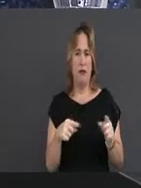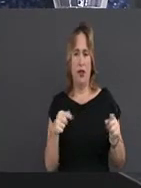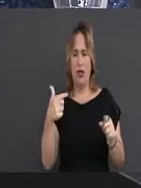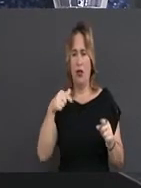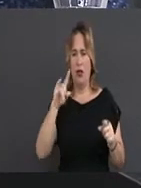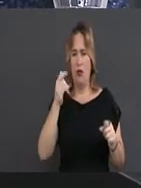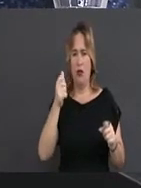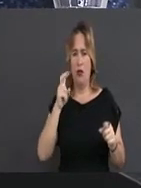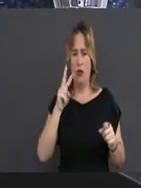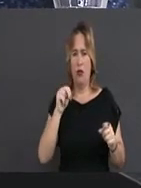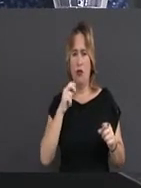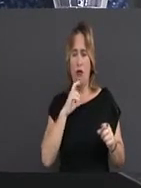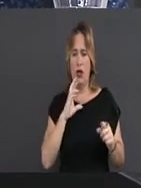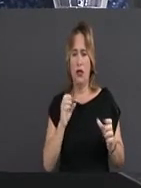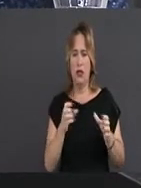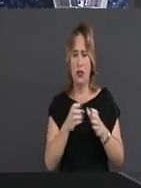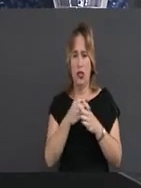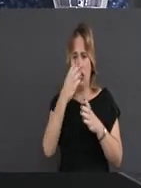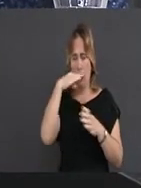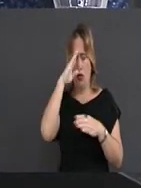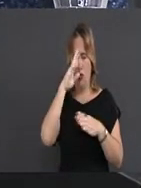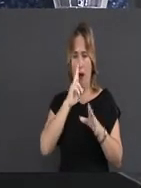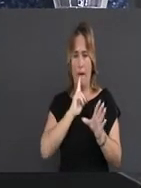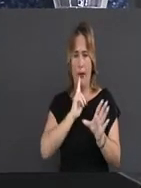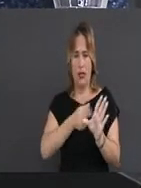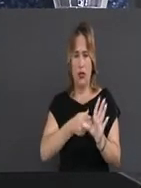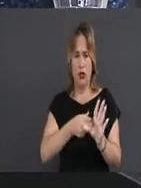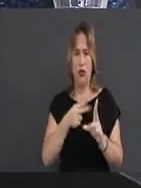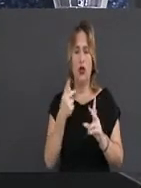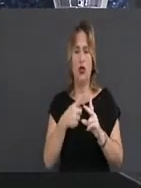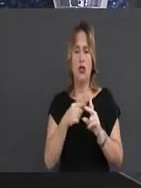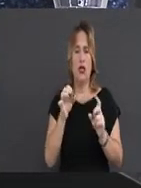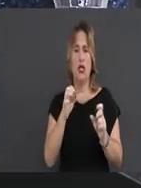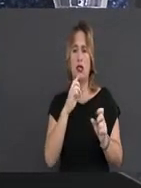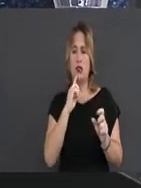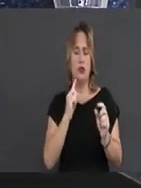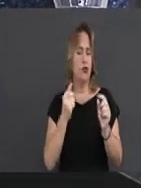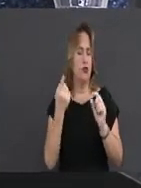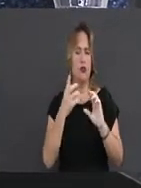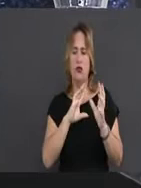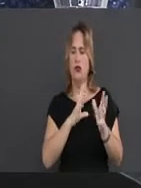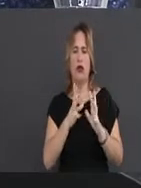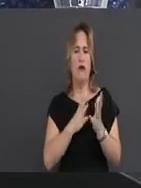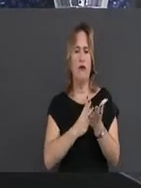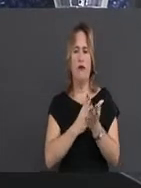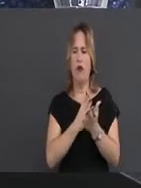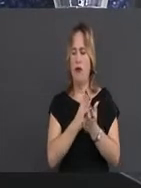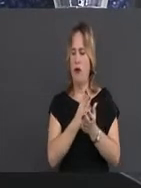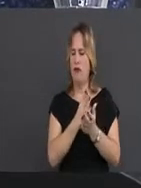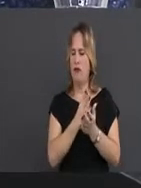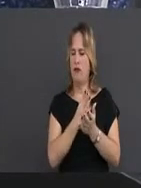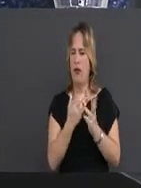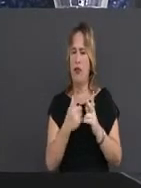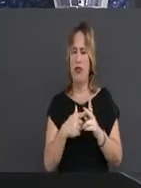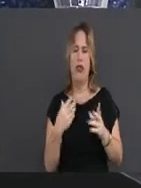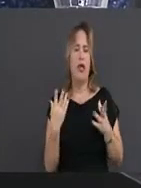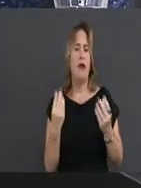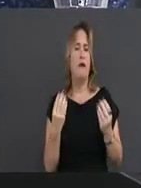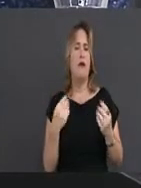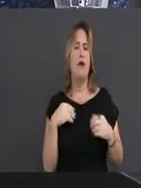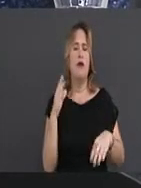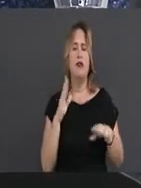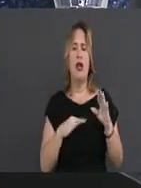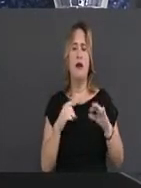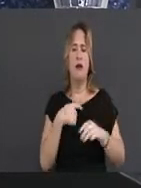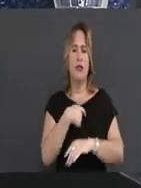era el director de la Unión Cuba Petróleo y eso tenía una fluidez tremenda. De hecho, muchas veces